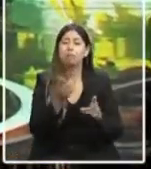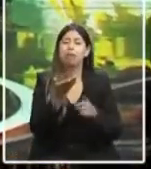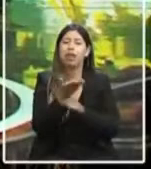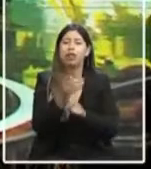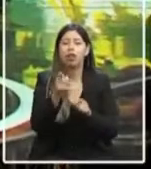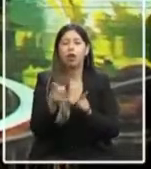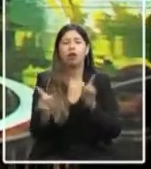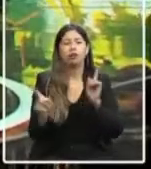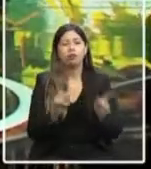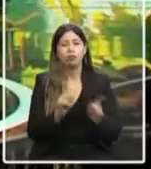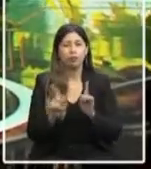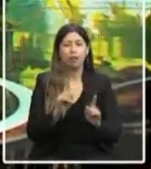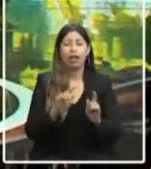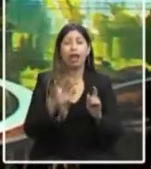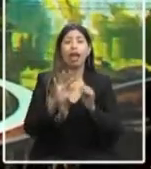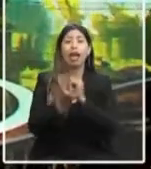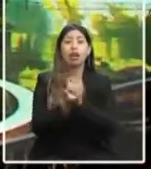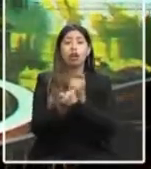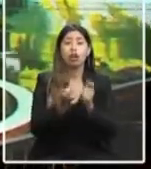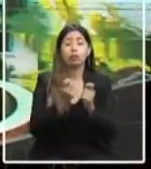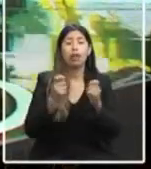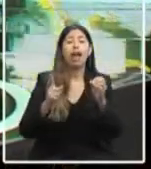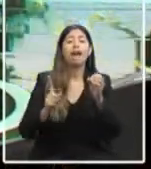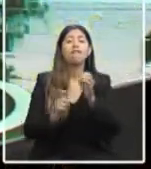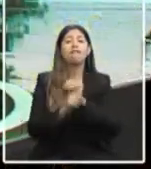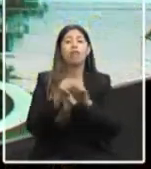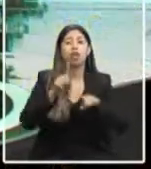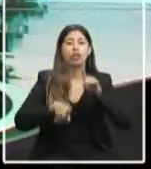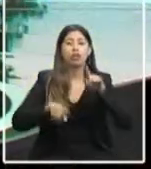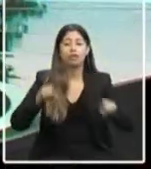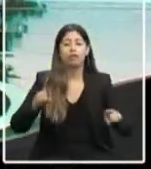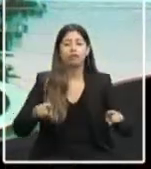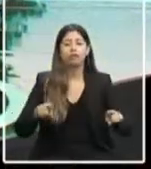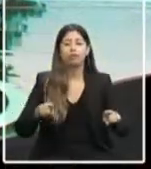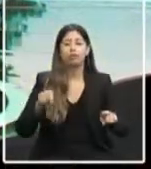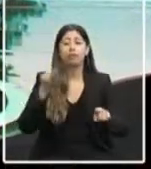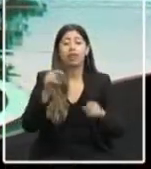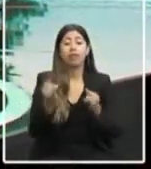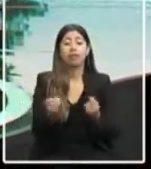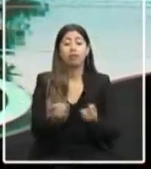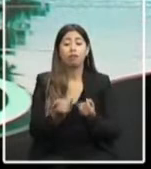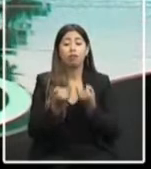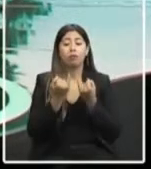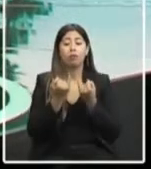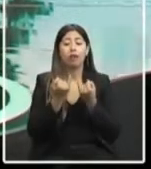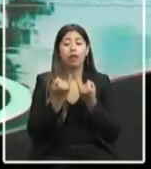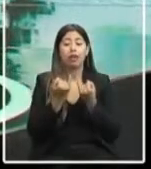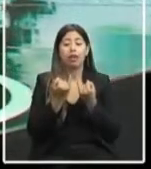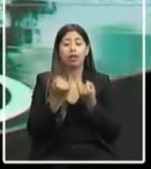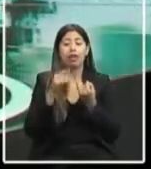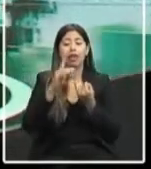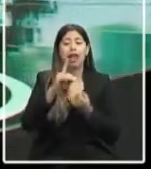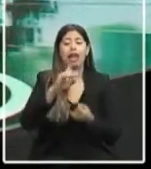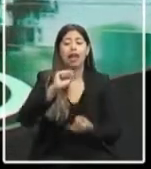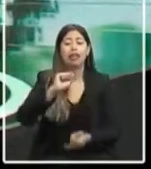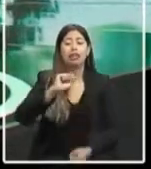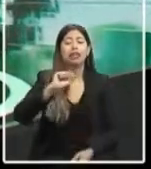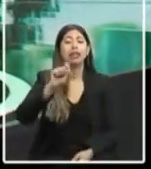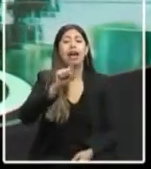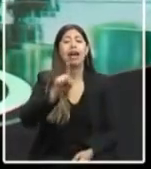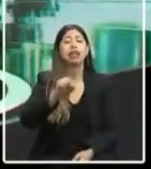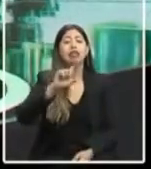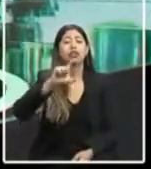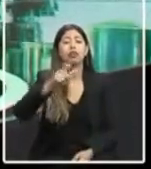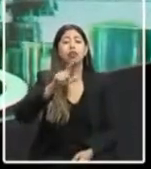independiente sobre la economía de la biodiversidad. El informe Dasgupta, como es conocido públicamente, recopila el estado de los